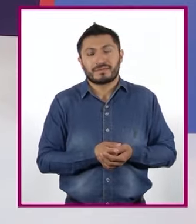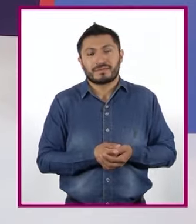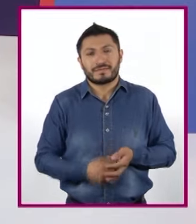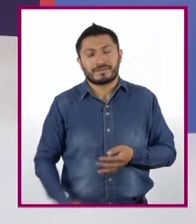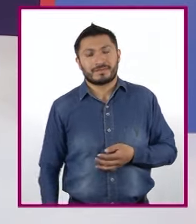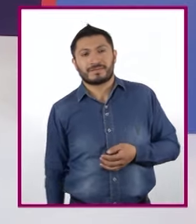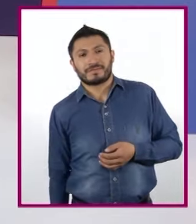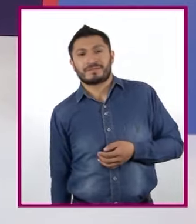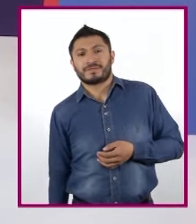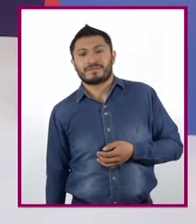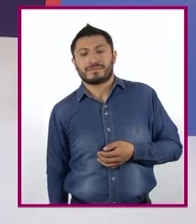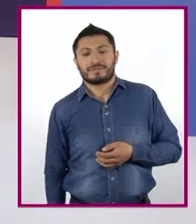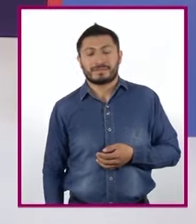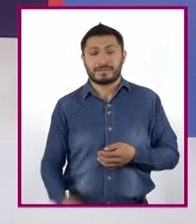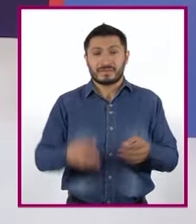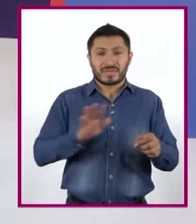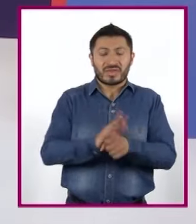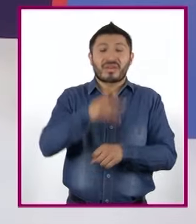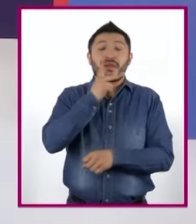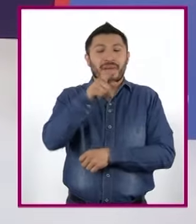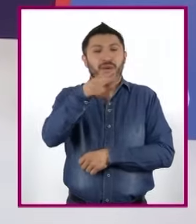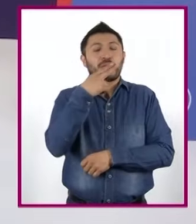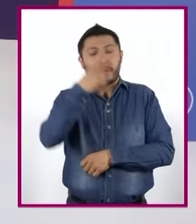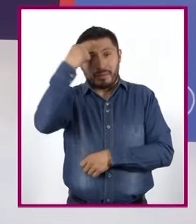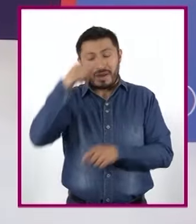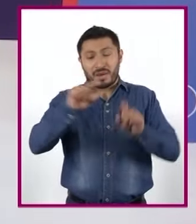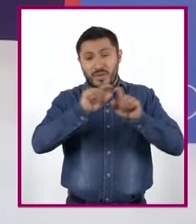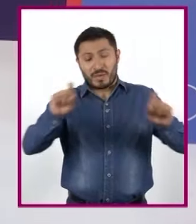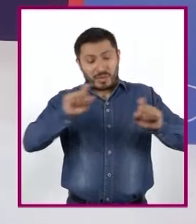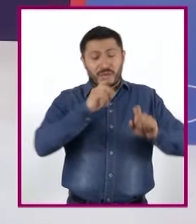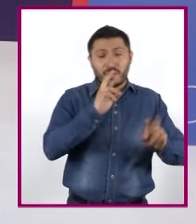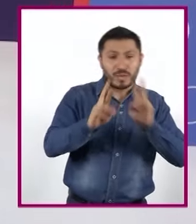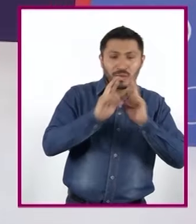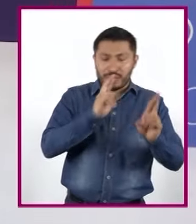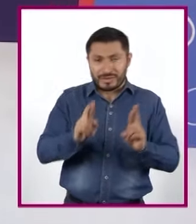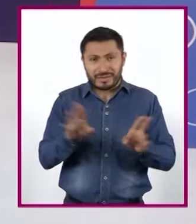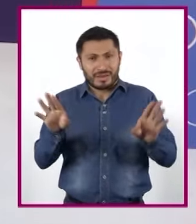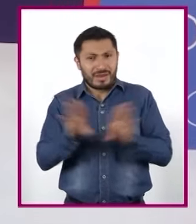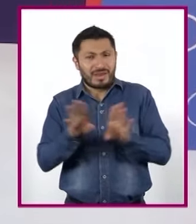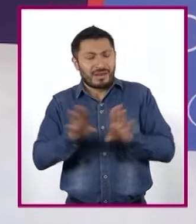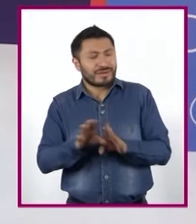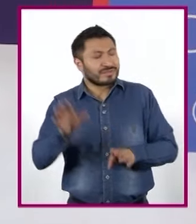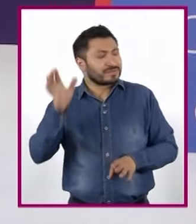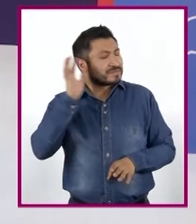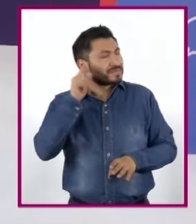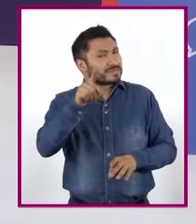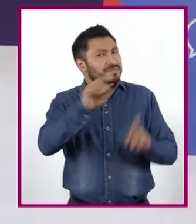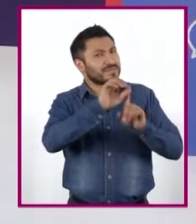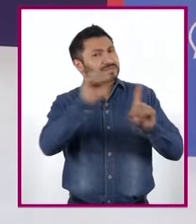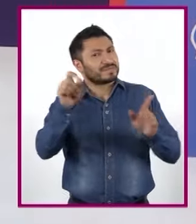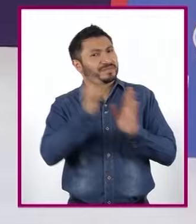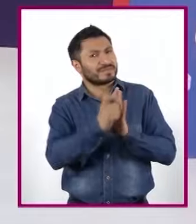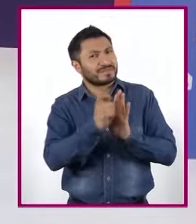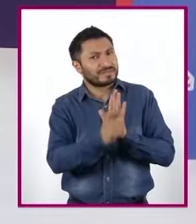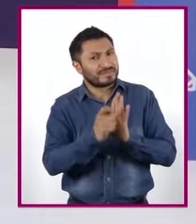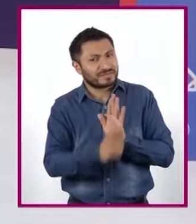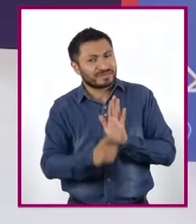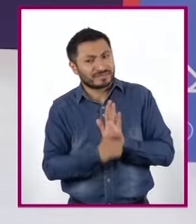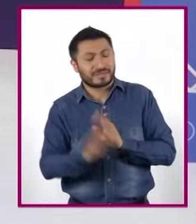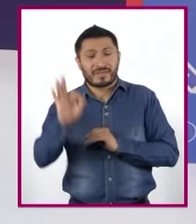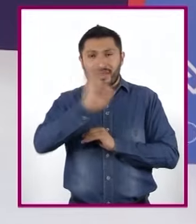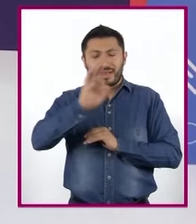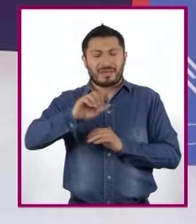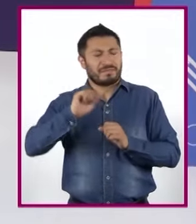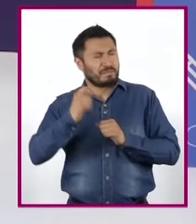¿Qué palabras usaron para completar el diálogo? ¿Cómo suenan sus oraciones? Seguramente se leen